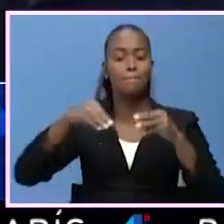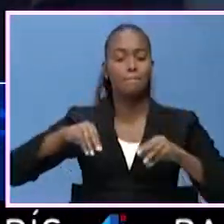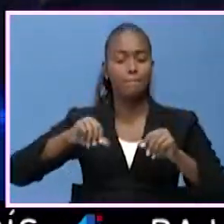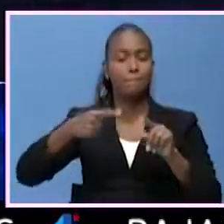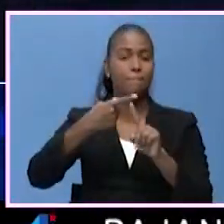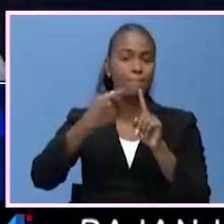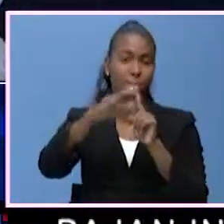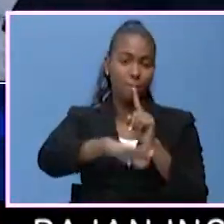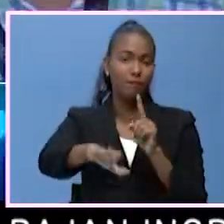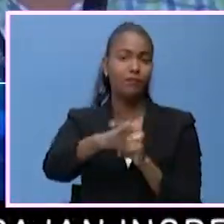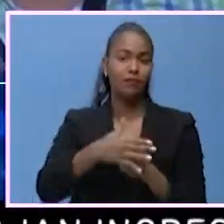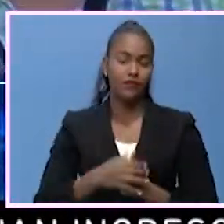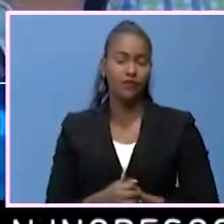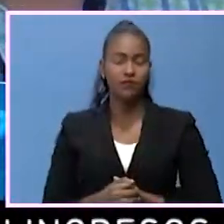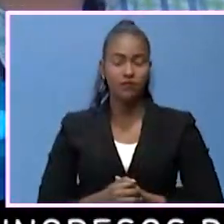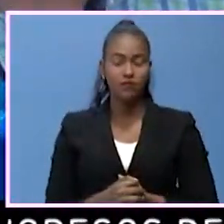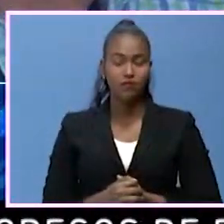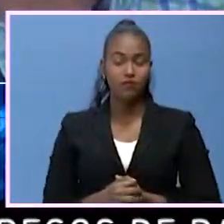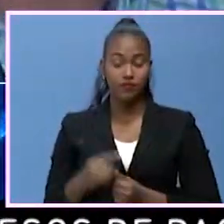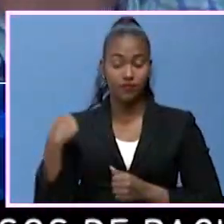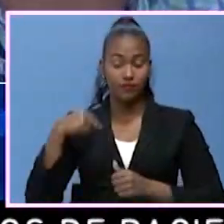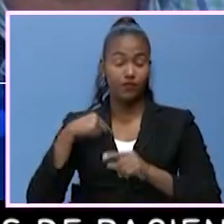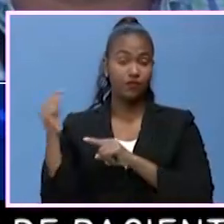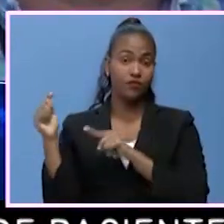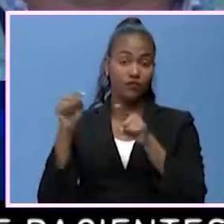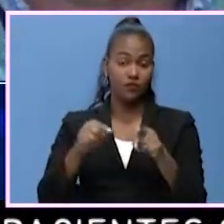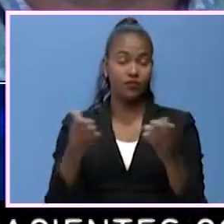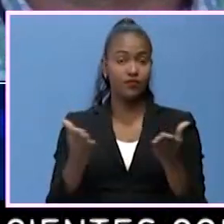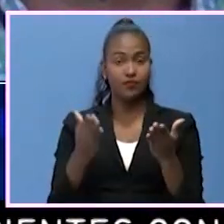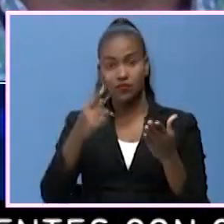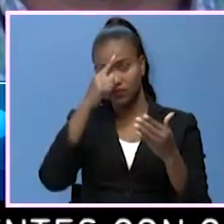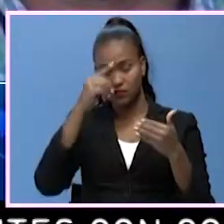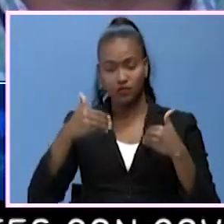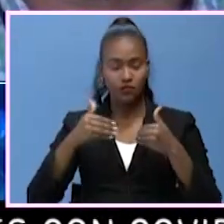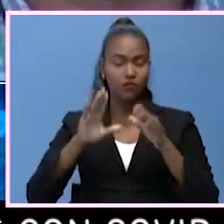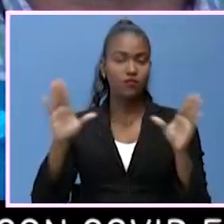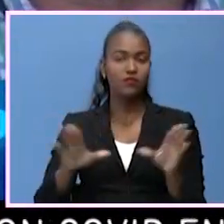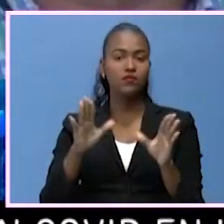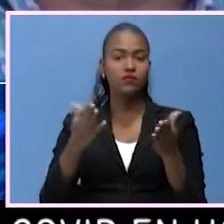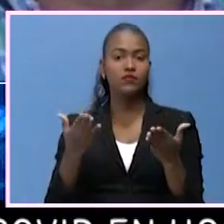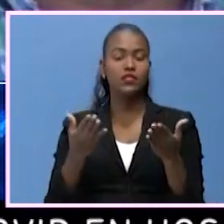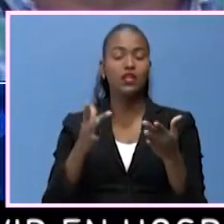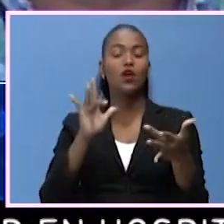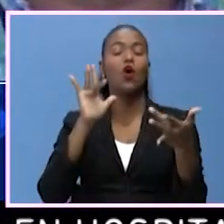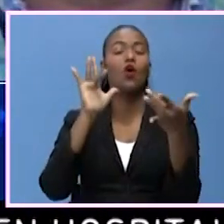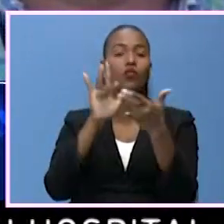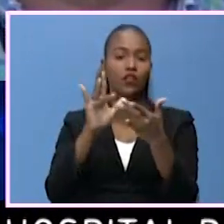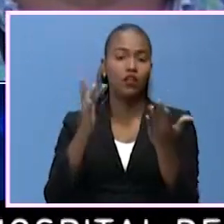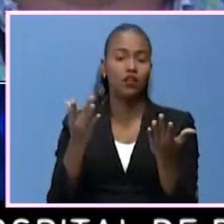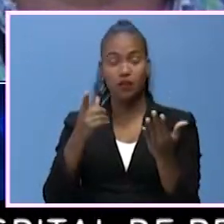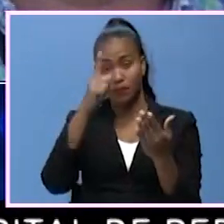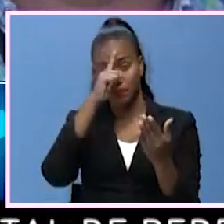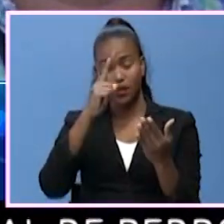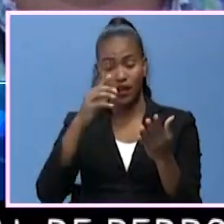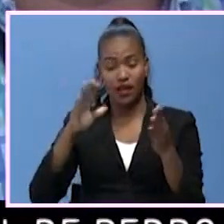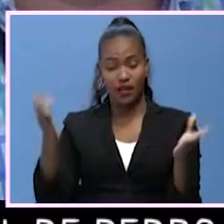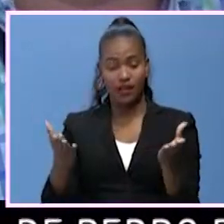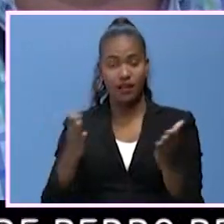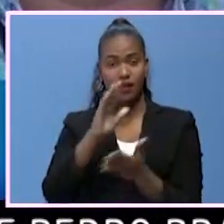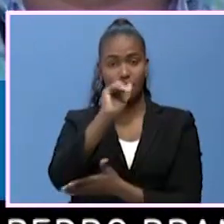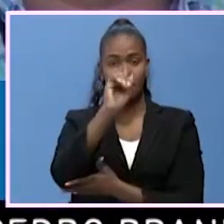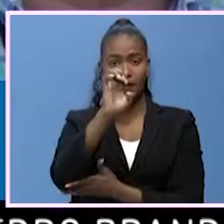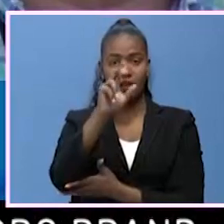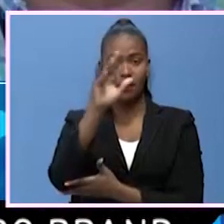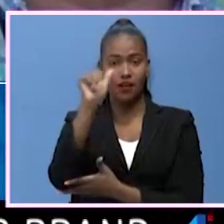agrícolas de ese lugar. Vinimos aquí a hacer un contacto en el Merca Santo